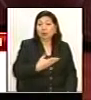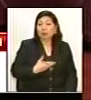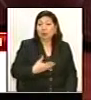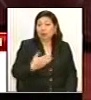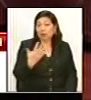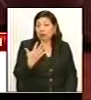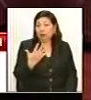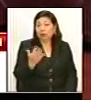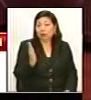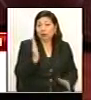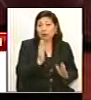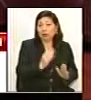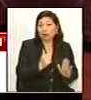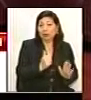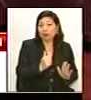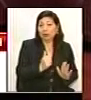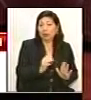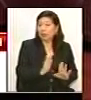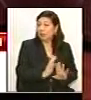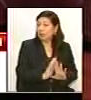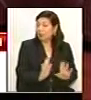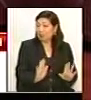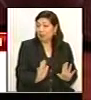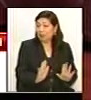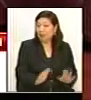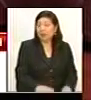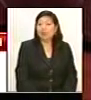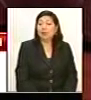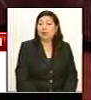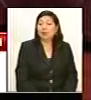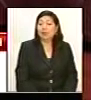y ejecutivos 6 asistenciales.